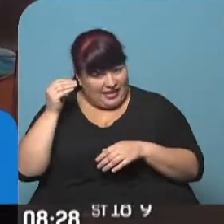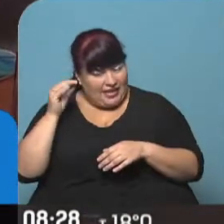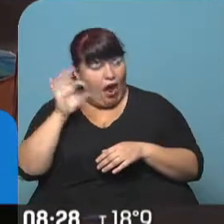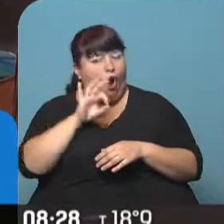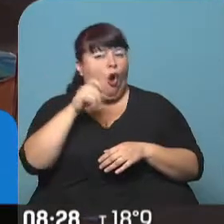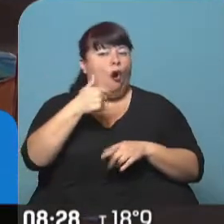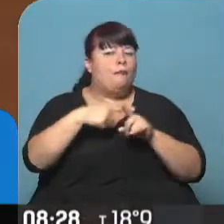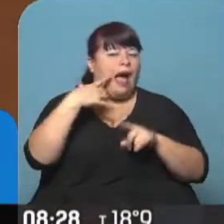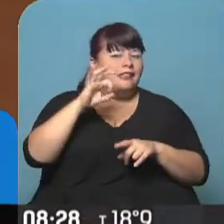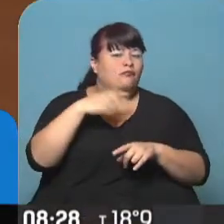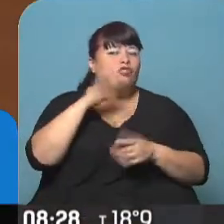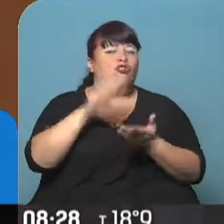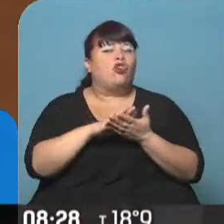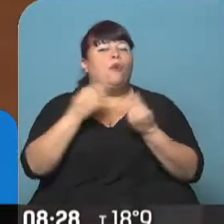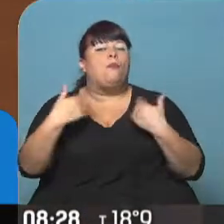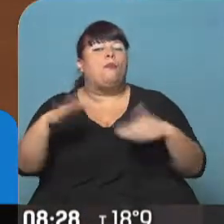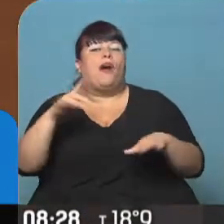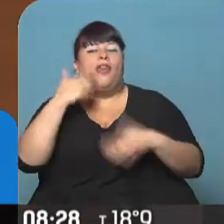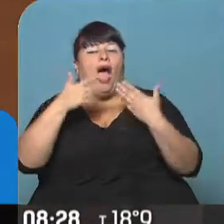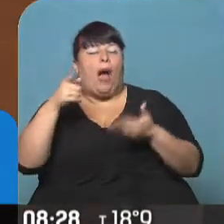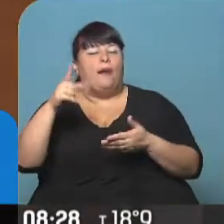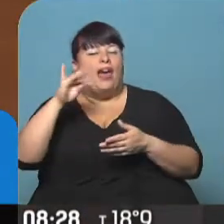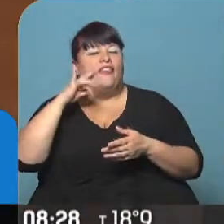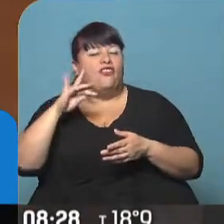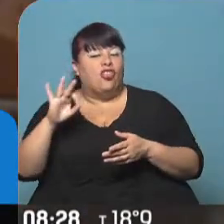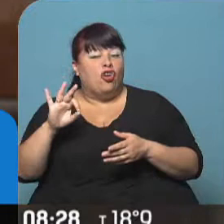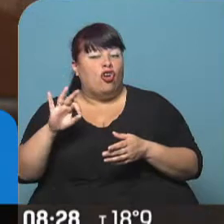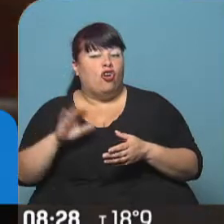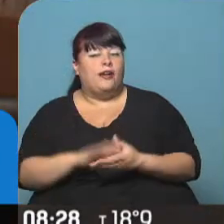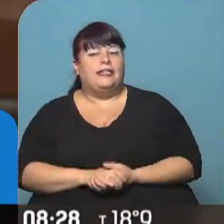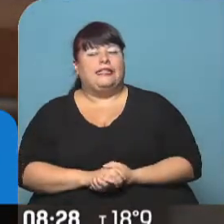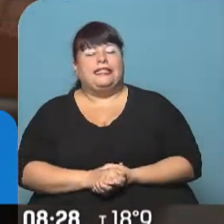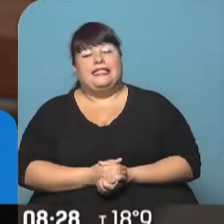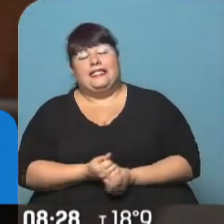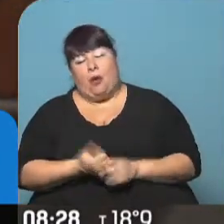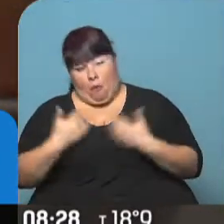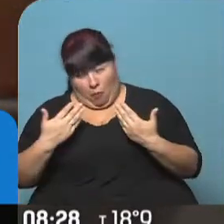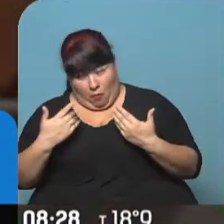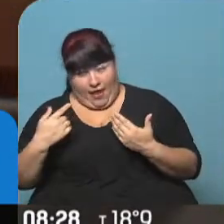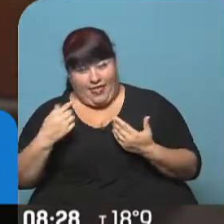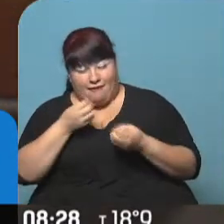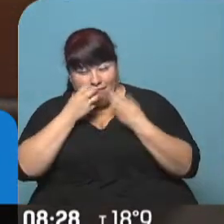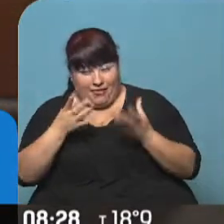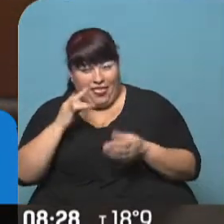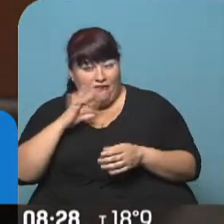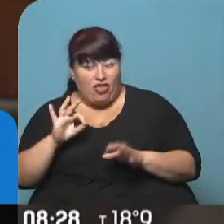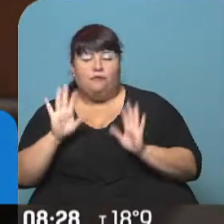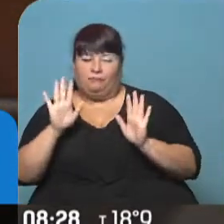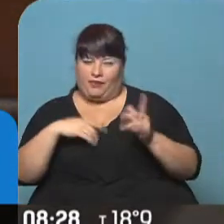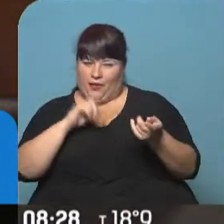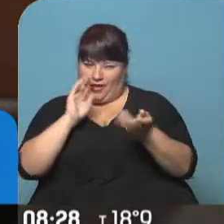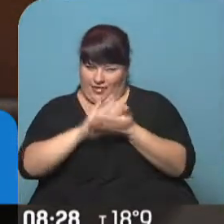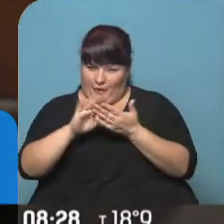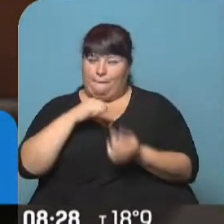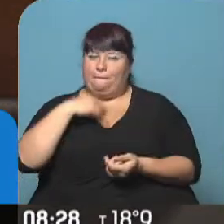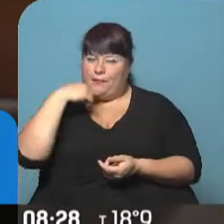o Máximo Kirchner respecto a lo que pueda llegar a hablar Julio De Vido? ¿Puede quebrarse De Vido? Te voy a reformular